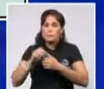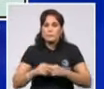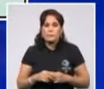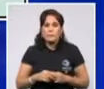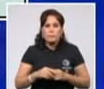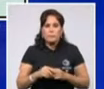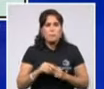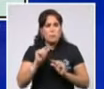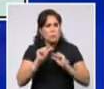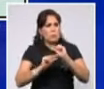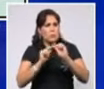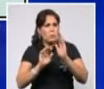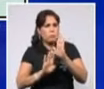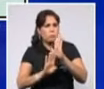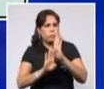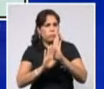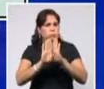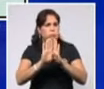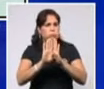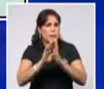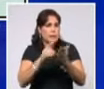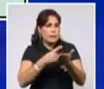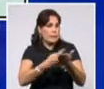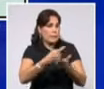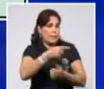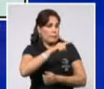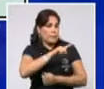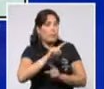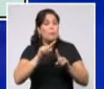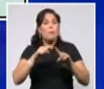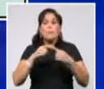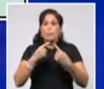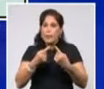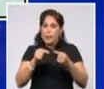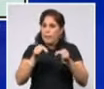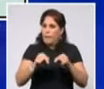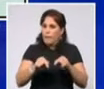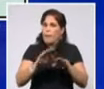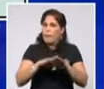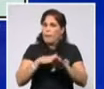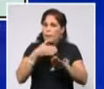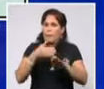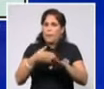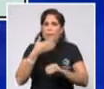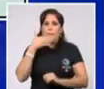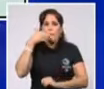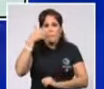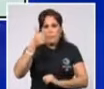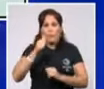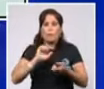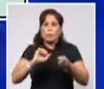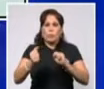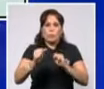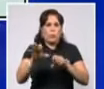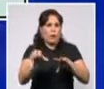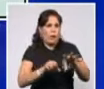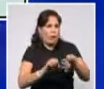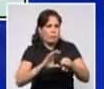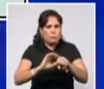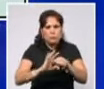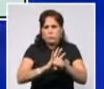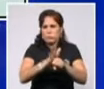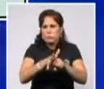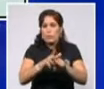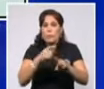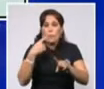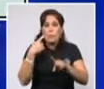un incremento en semanas anteriores, sin embargo, se ve que ha ido hacia un control. Y en azul,